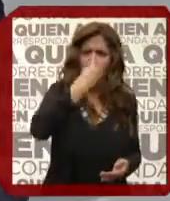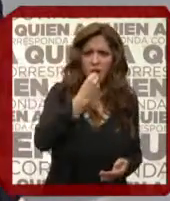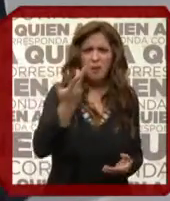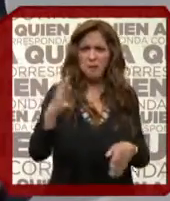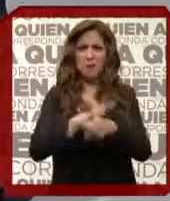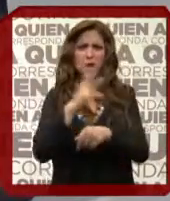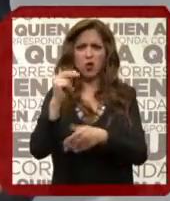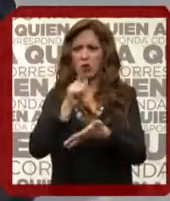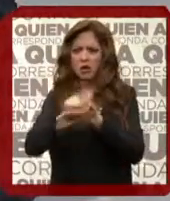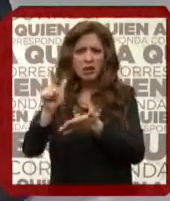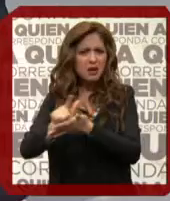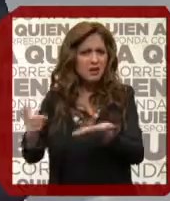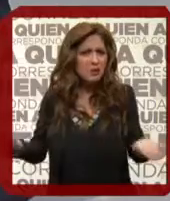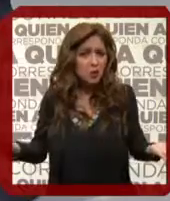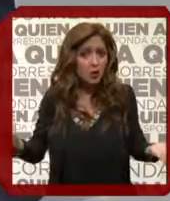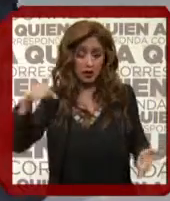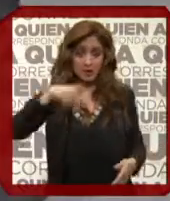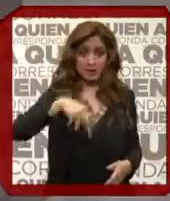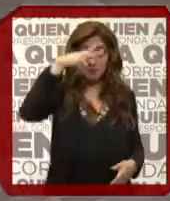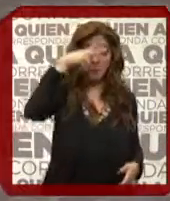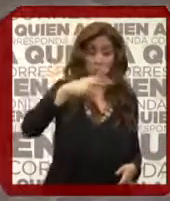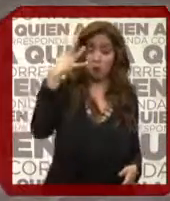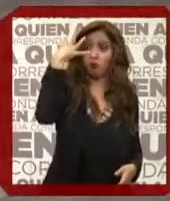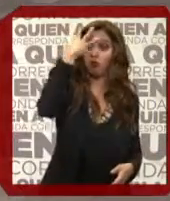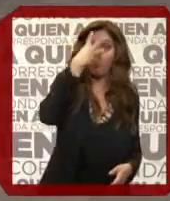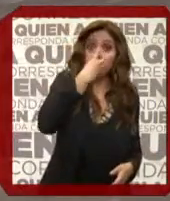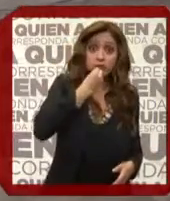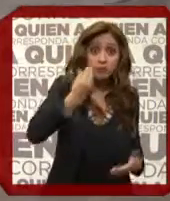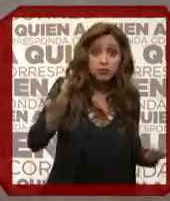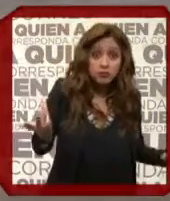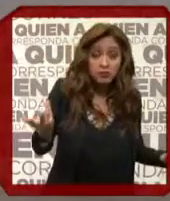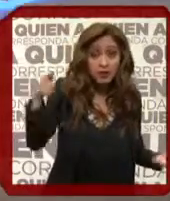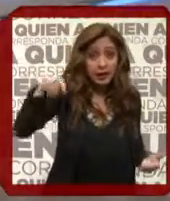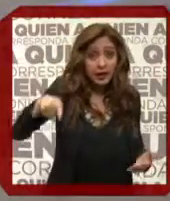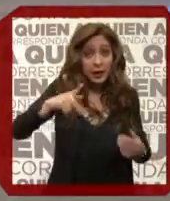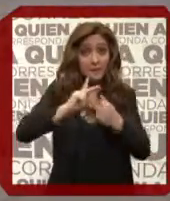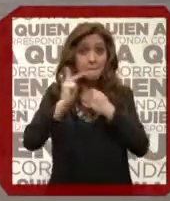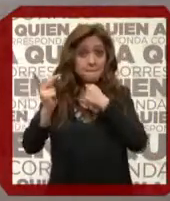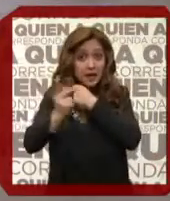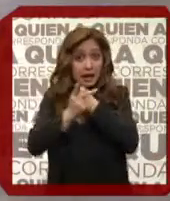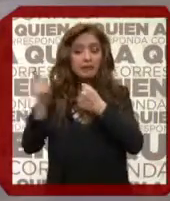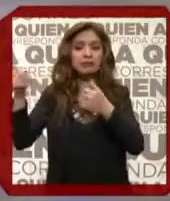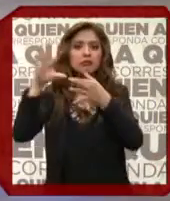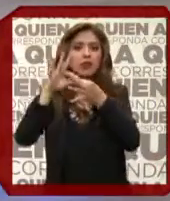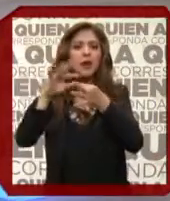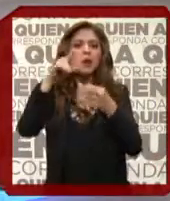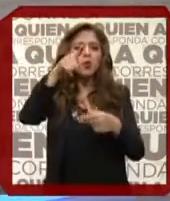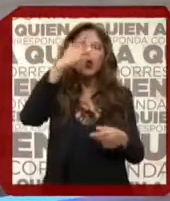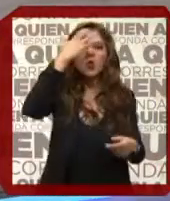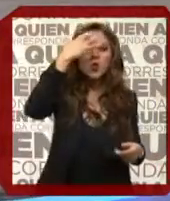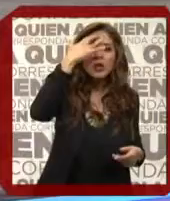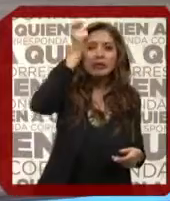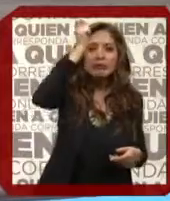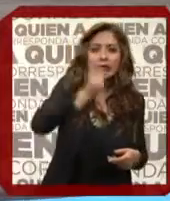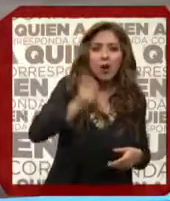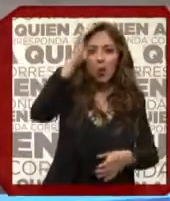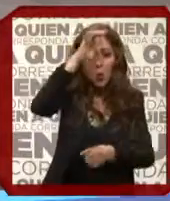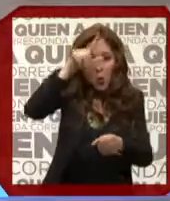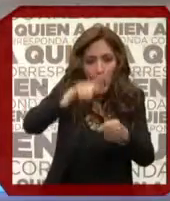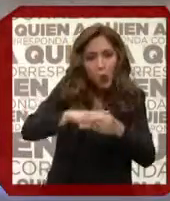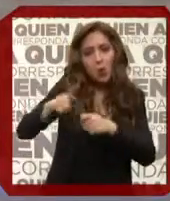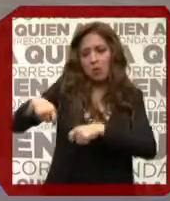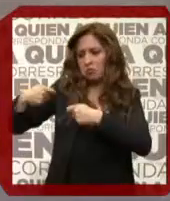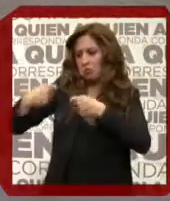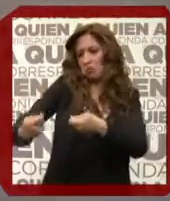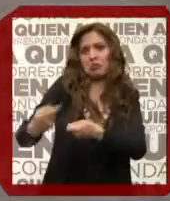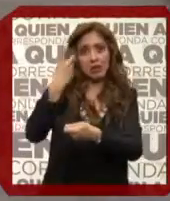limpio? México es hermoso, es de los países siempre que se mencionan para conocer por su cultura, su tradición, ¿por